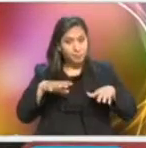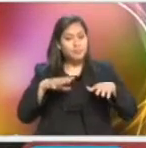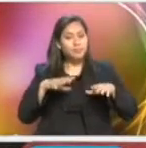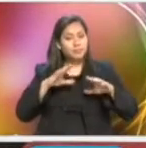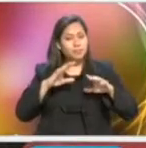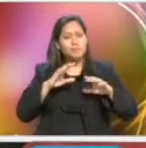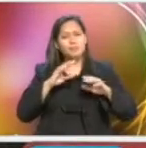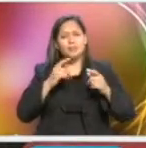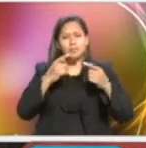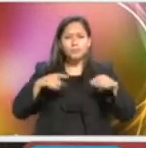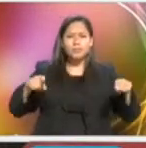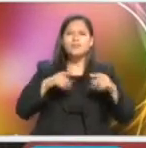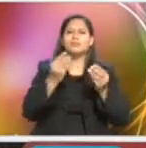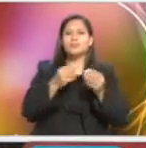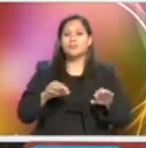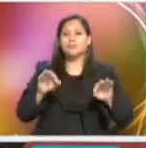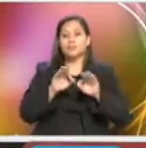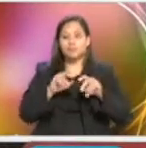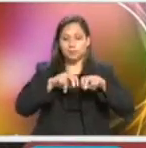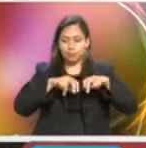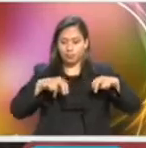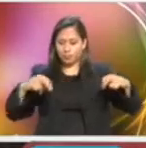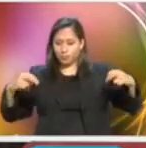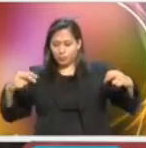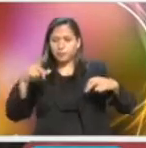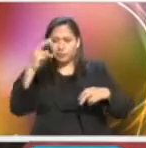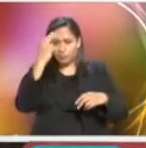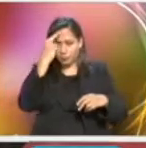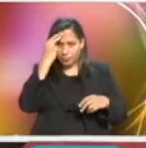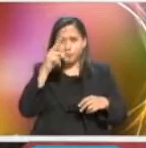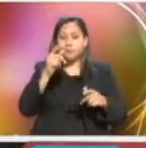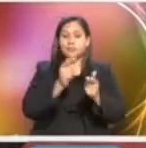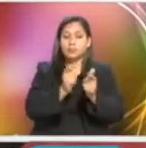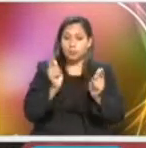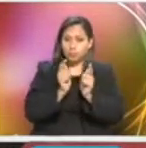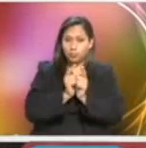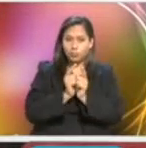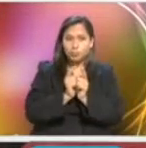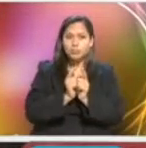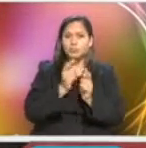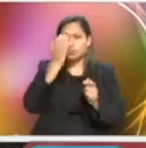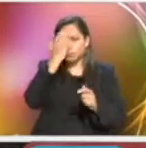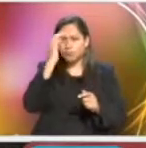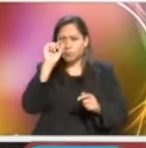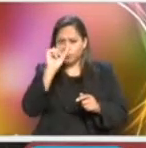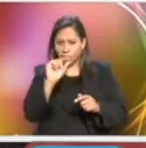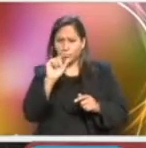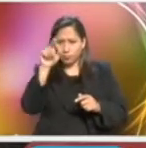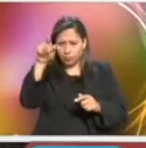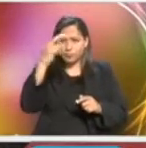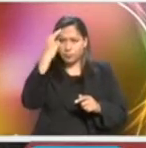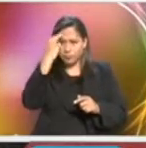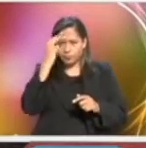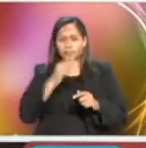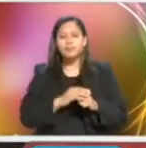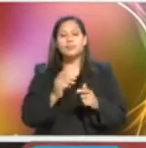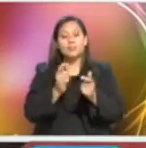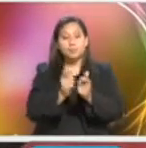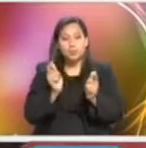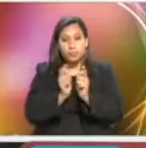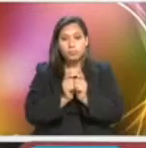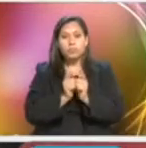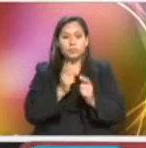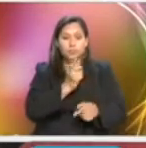es un concierto del grupo de concertistas de Bellas Artes precisamente, que es el grupo quizás menos conocido de Bellas Artes. Es un grupo